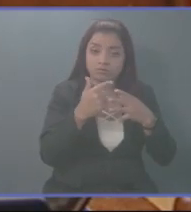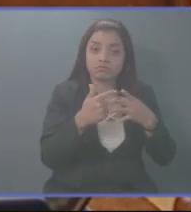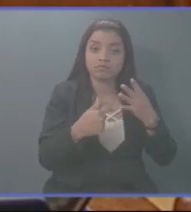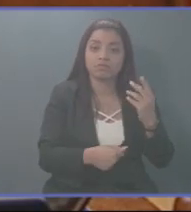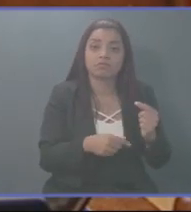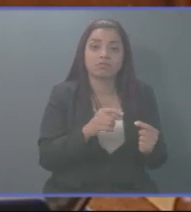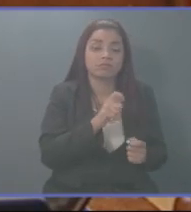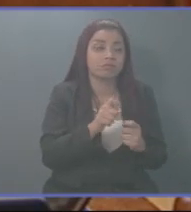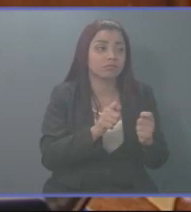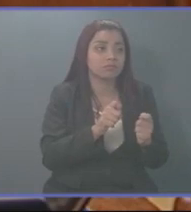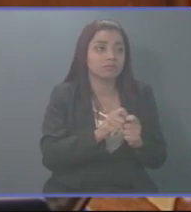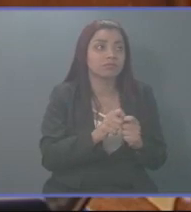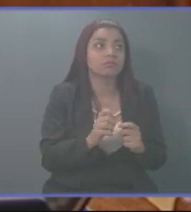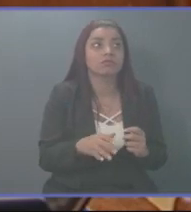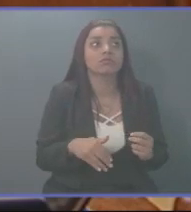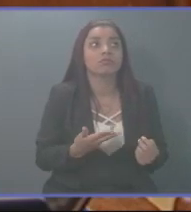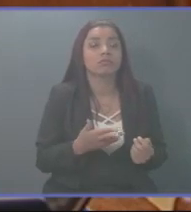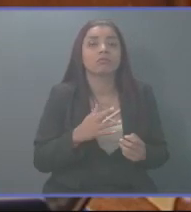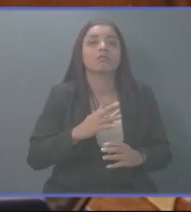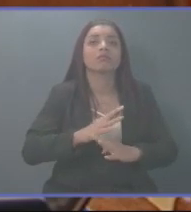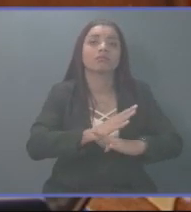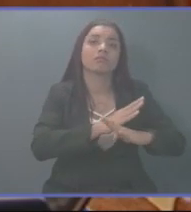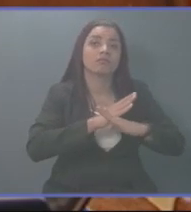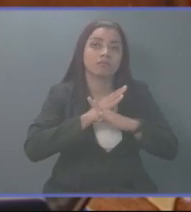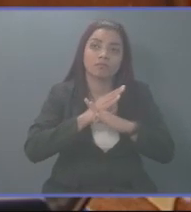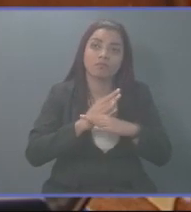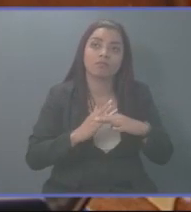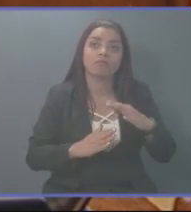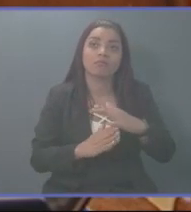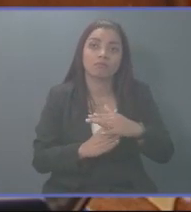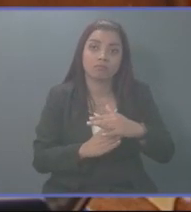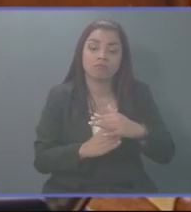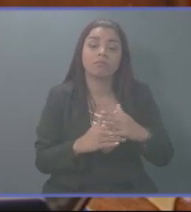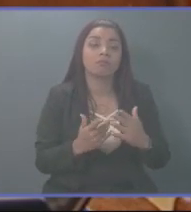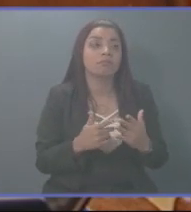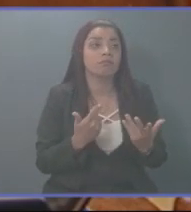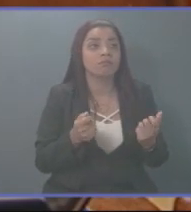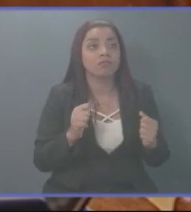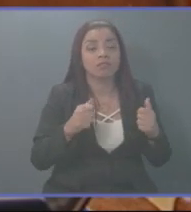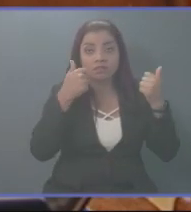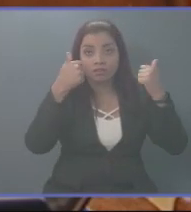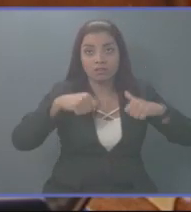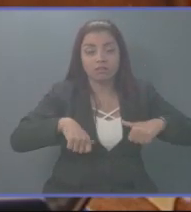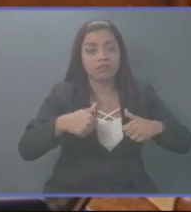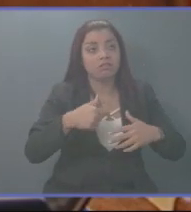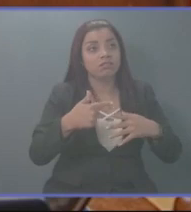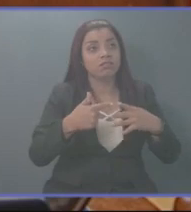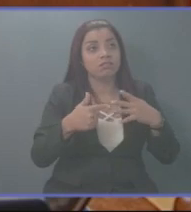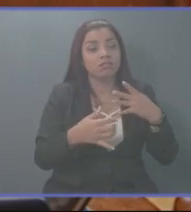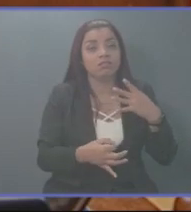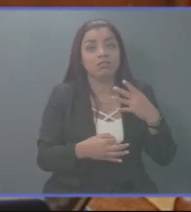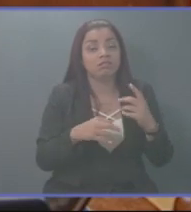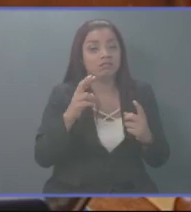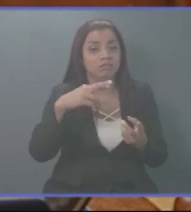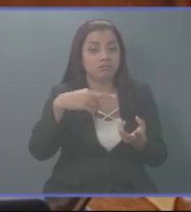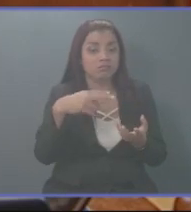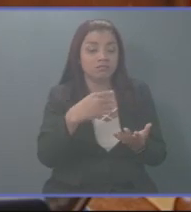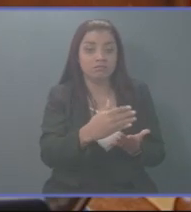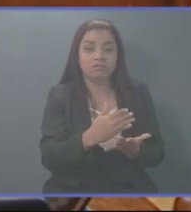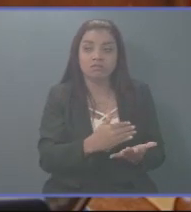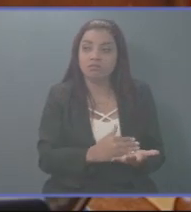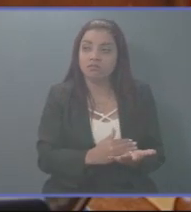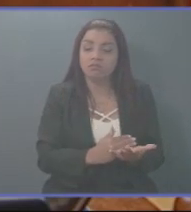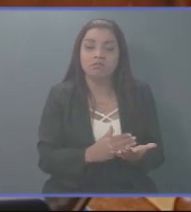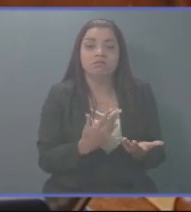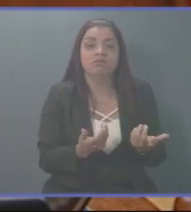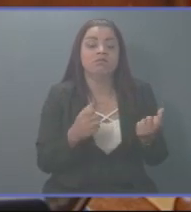especial orientada a su protección, que de acuerdo al estudio denominado Caracterización de la movilidad